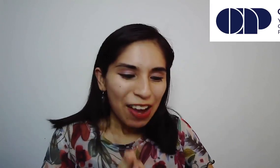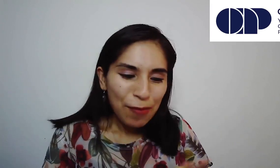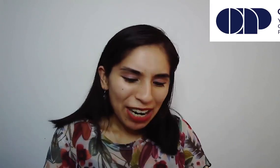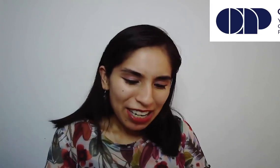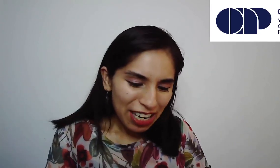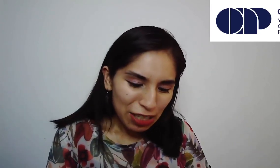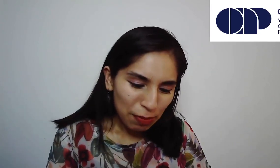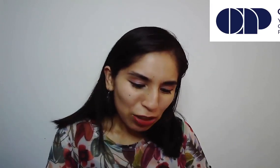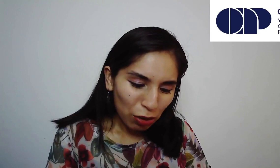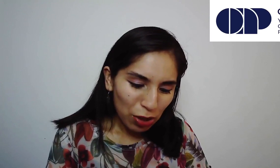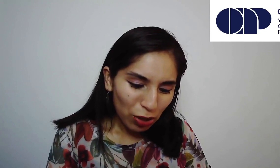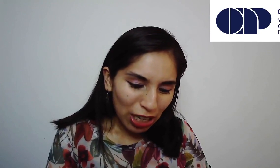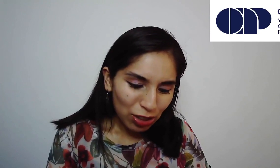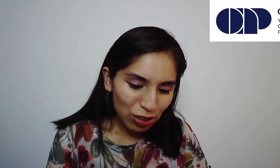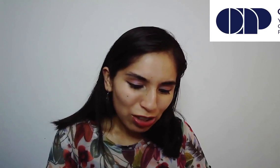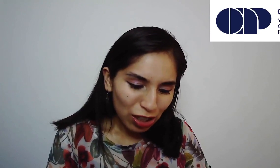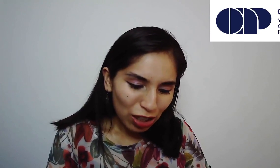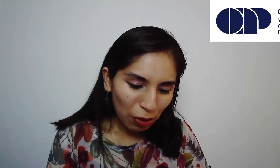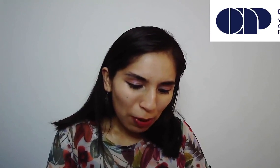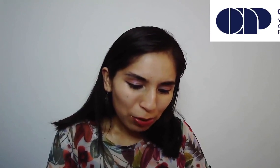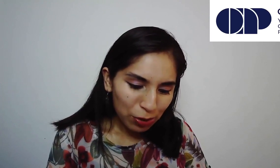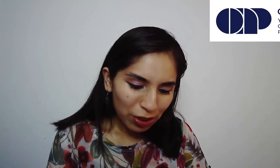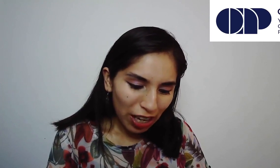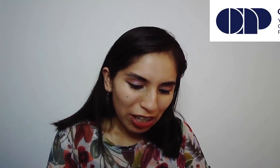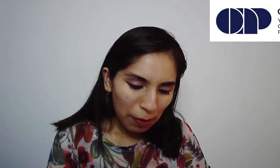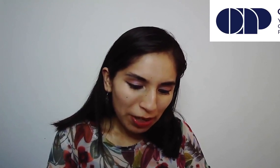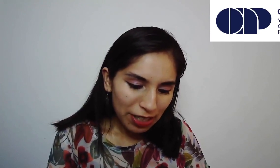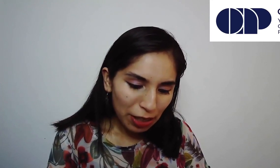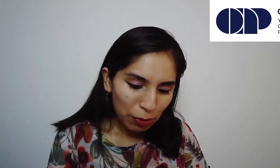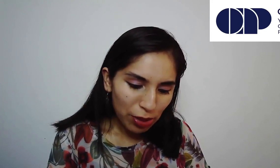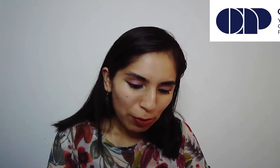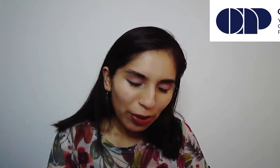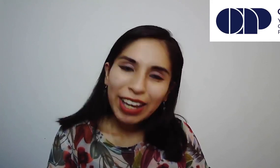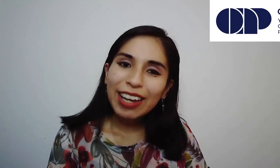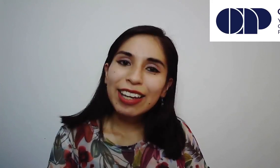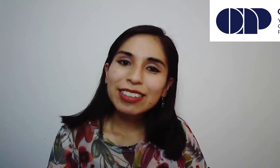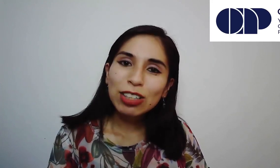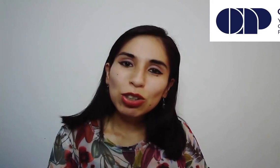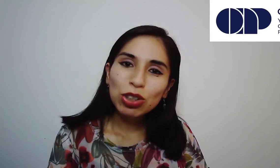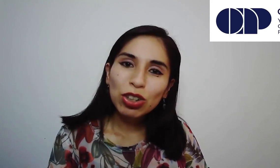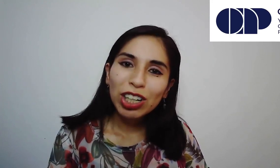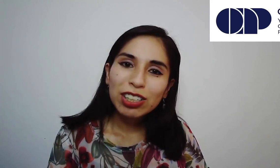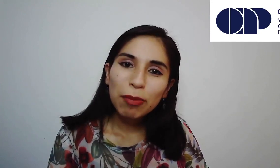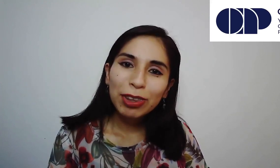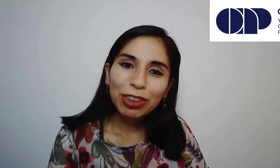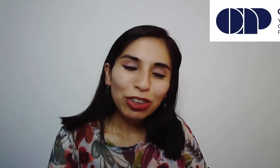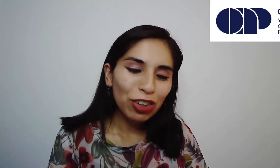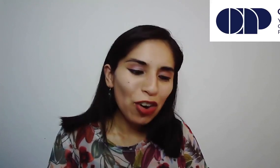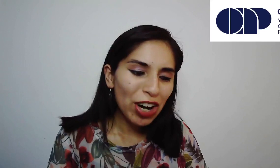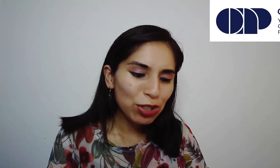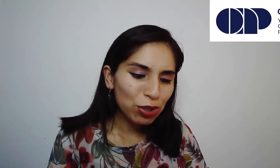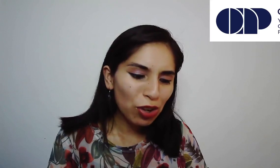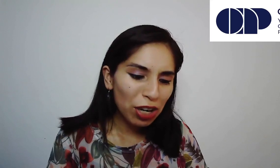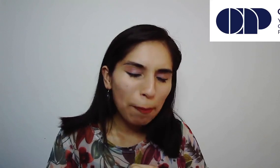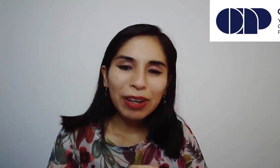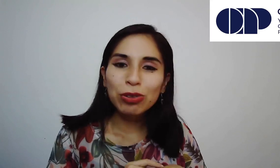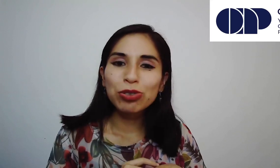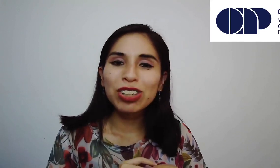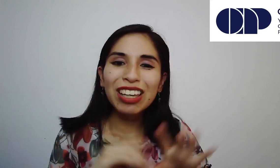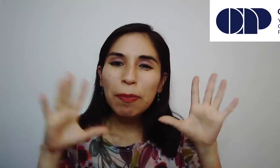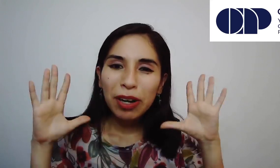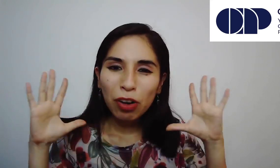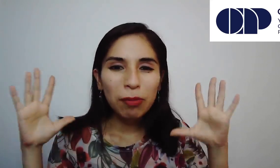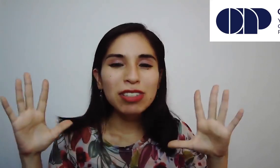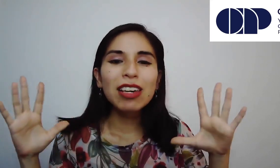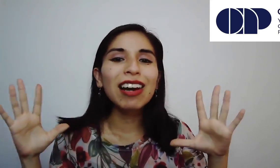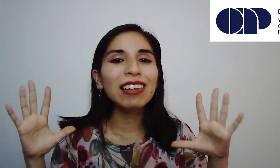para y les mando mi corazoncito pero ustedes ven esta hermosa mujer esto soy yo que le está mandando corazones para